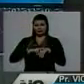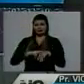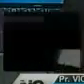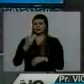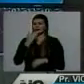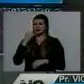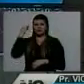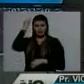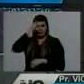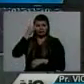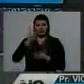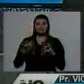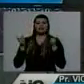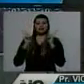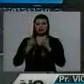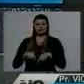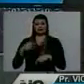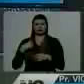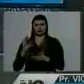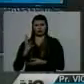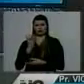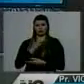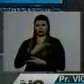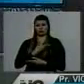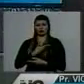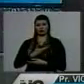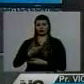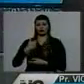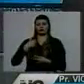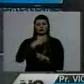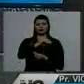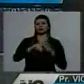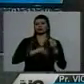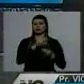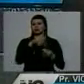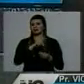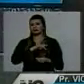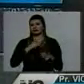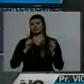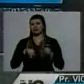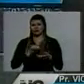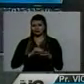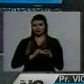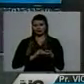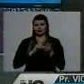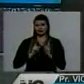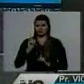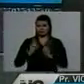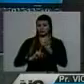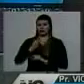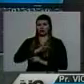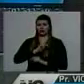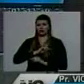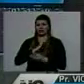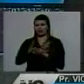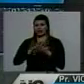pregunta es, ¿qué nos toca hacer a nosotros, los ciudadanos? Aquellos de nosotros que no hemos sido